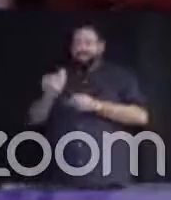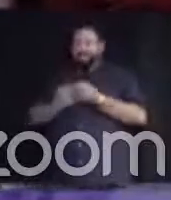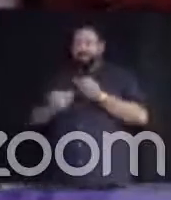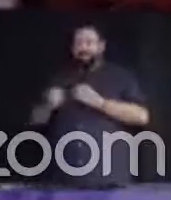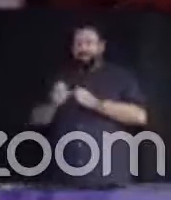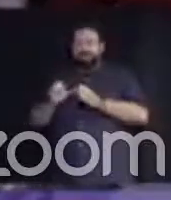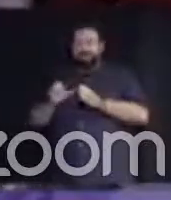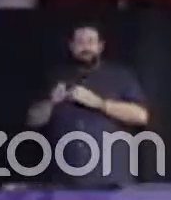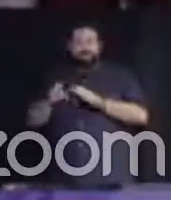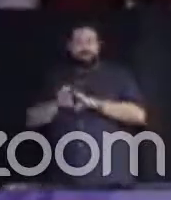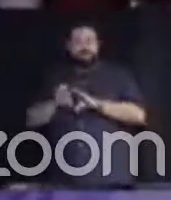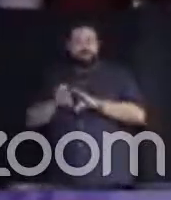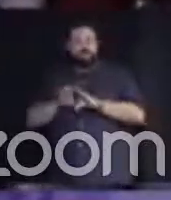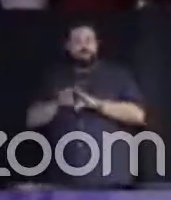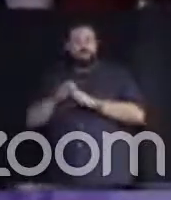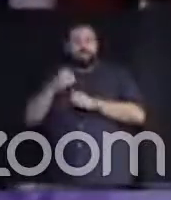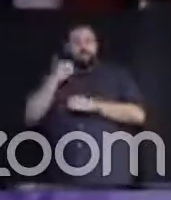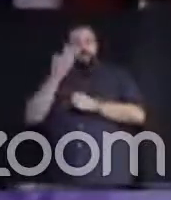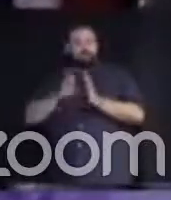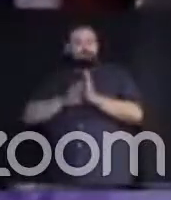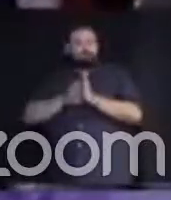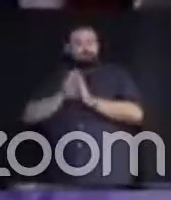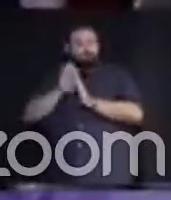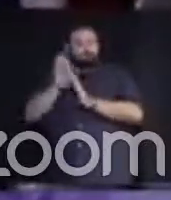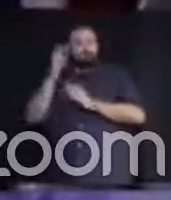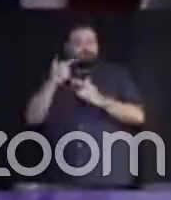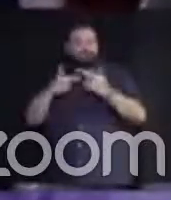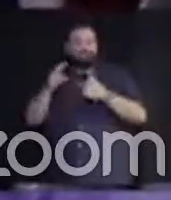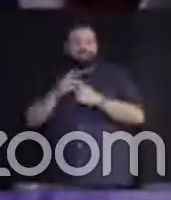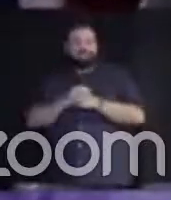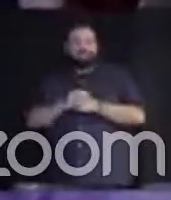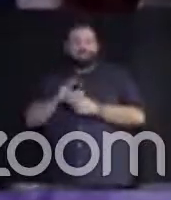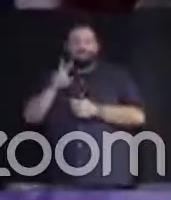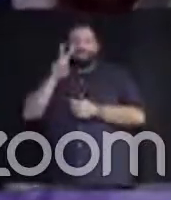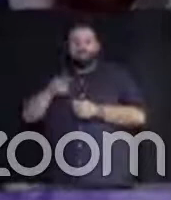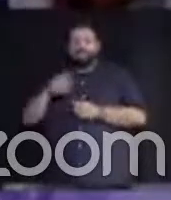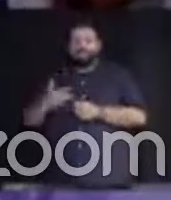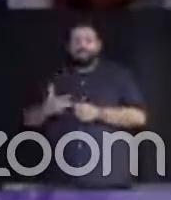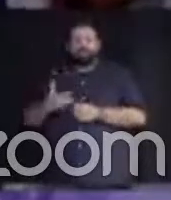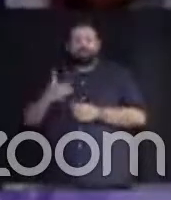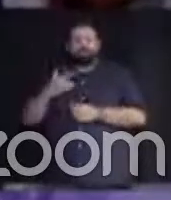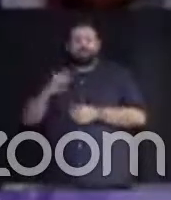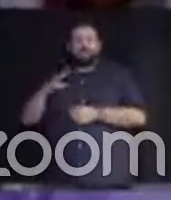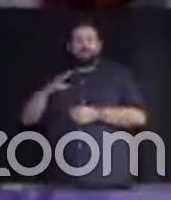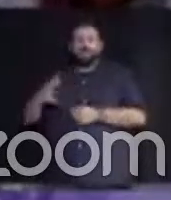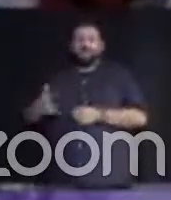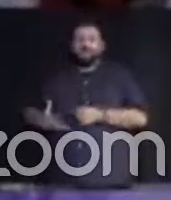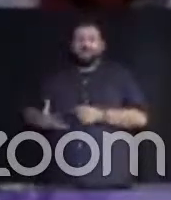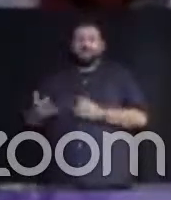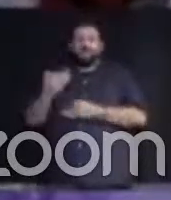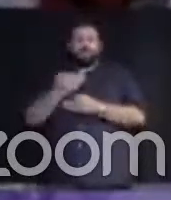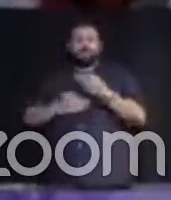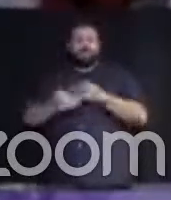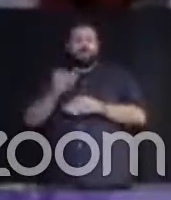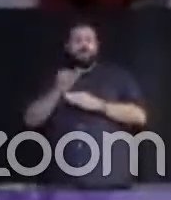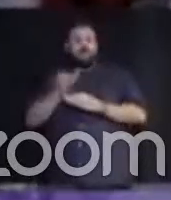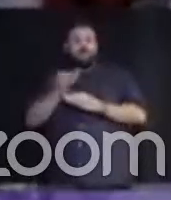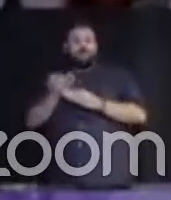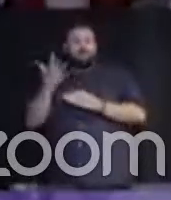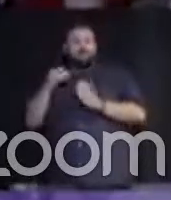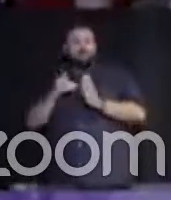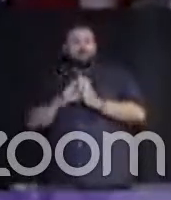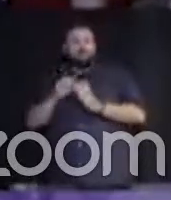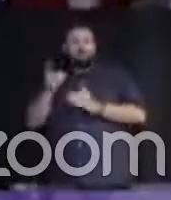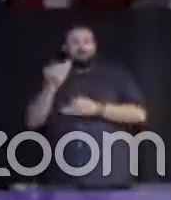con las personas que dicen que también quieren crecer. Estoy muy orgullosa de ti. Más de esos 10,000 y muchos más